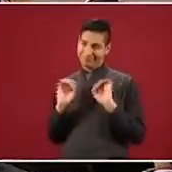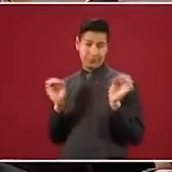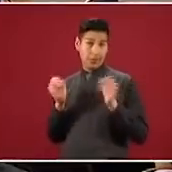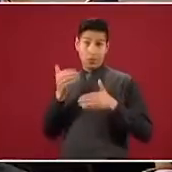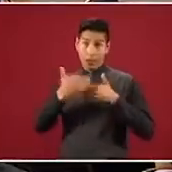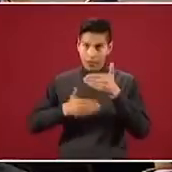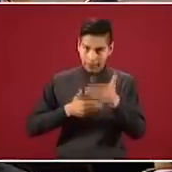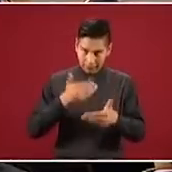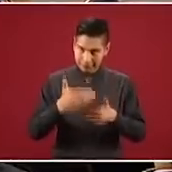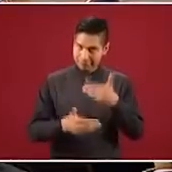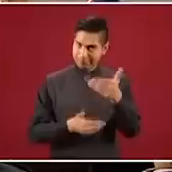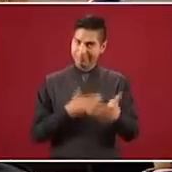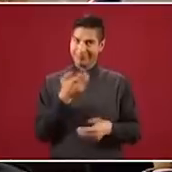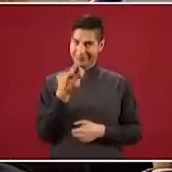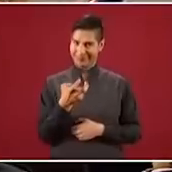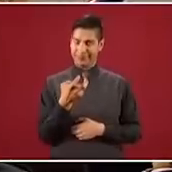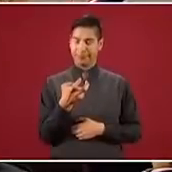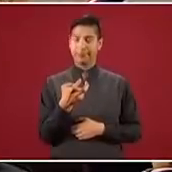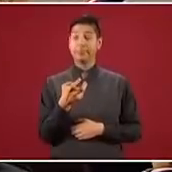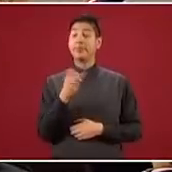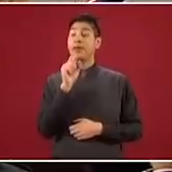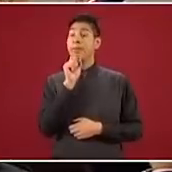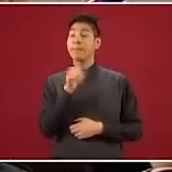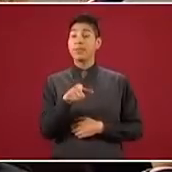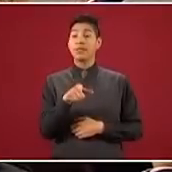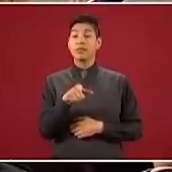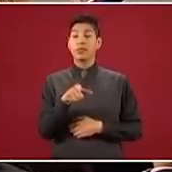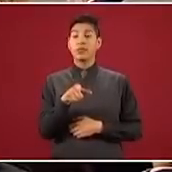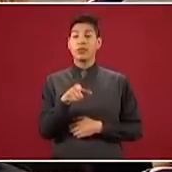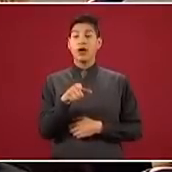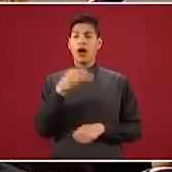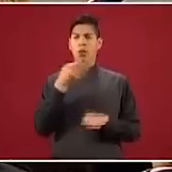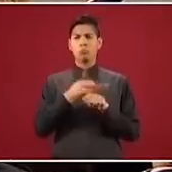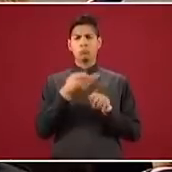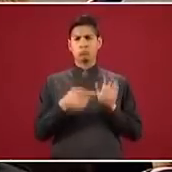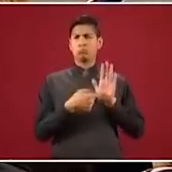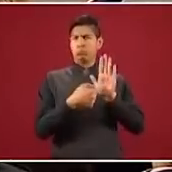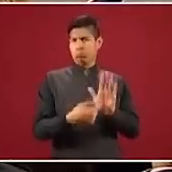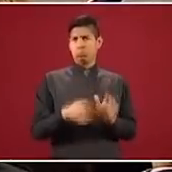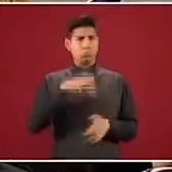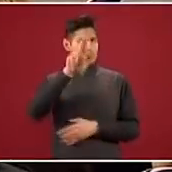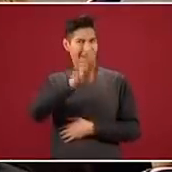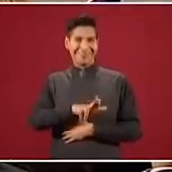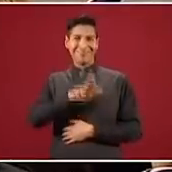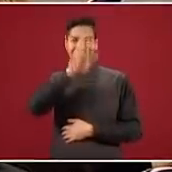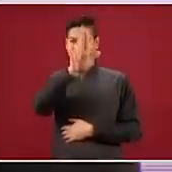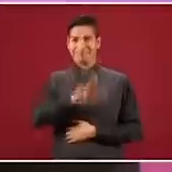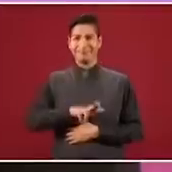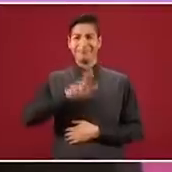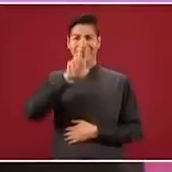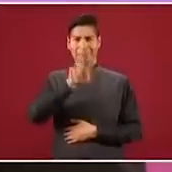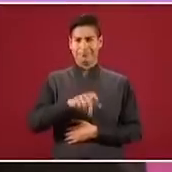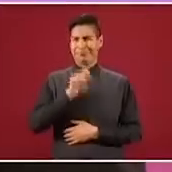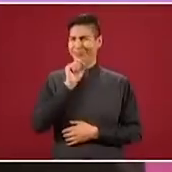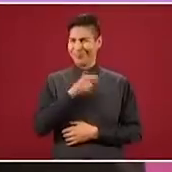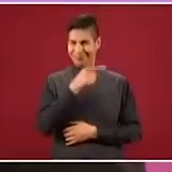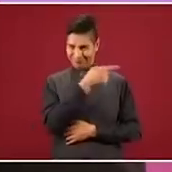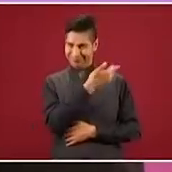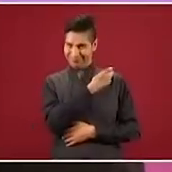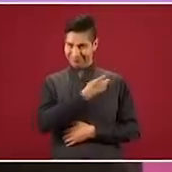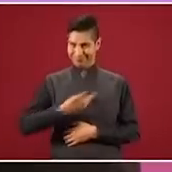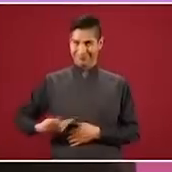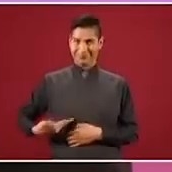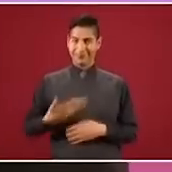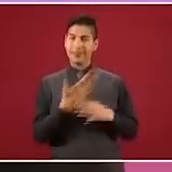en este asunto. Ahora, los propósitos de esta presentación semanal, como lo ha dicho también el presidente, es tener